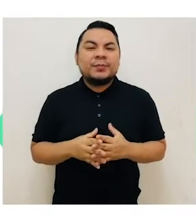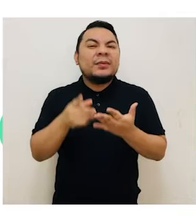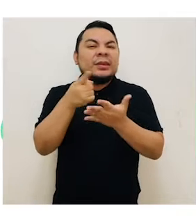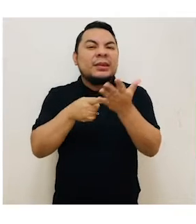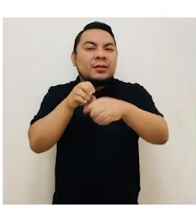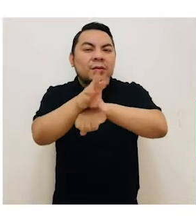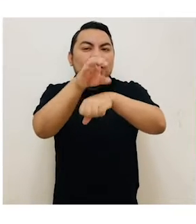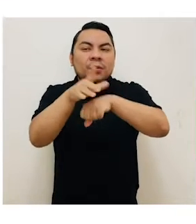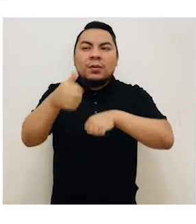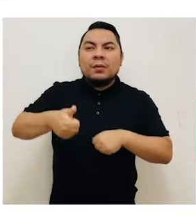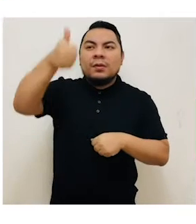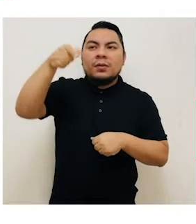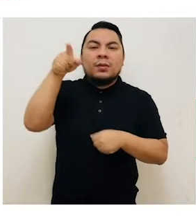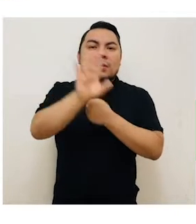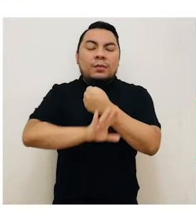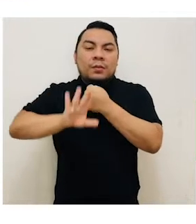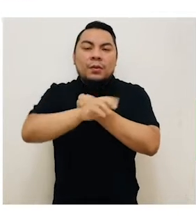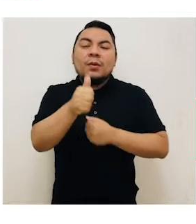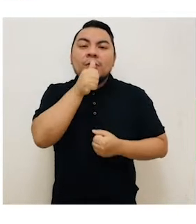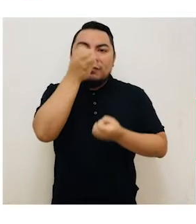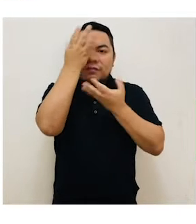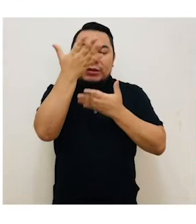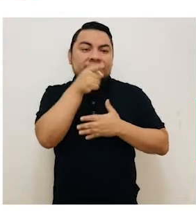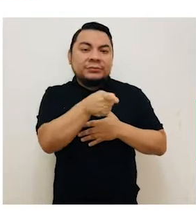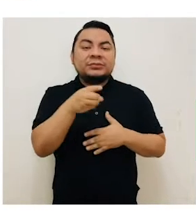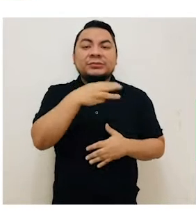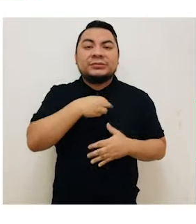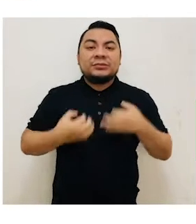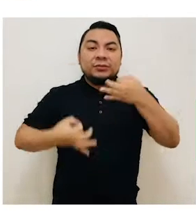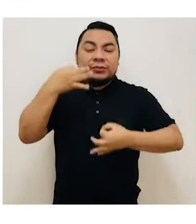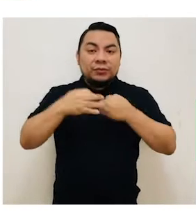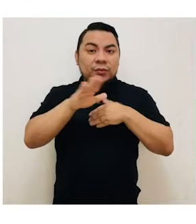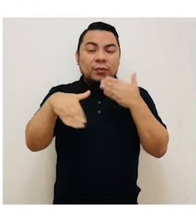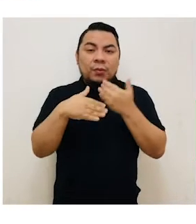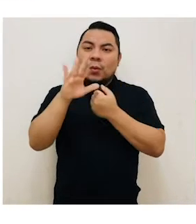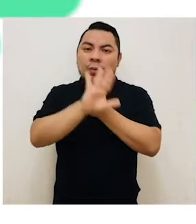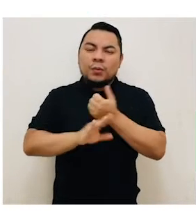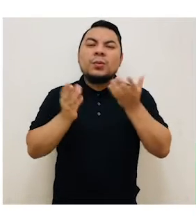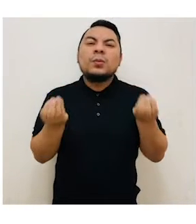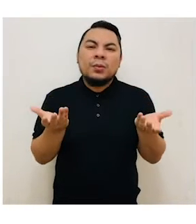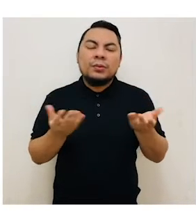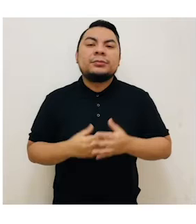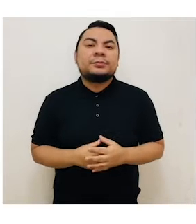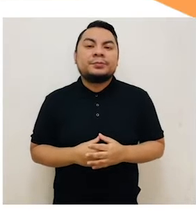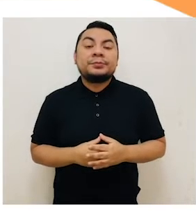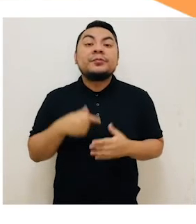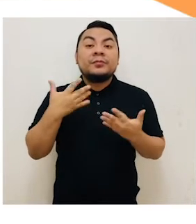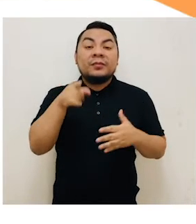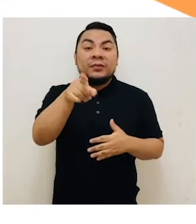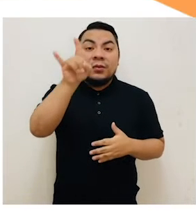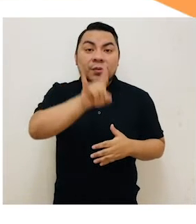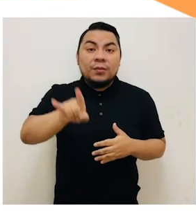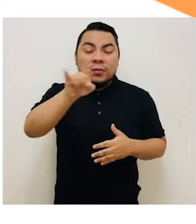¿Qué recomendaciones nos da la Autoridad Nacional de Protección de Datos Personales del Minjus para compras online seguras?